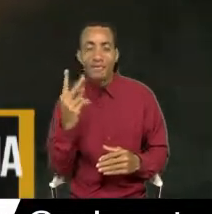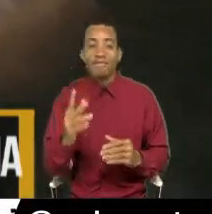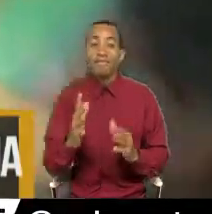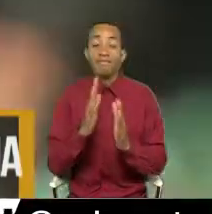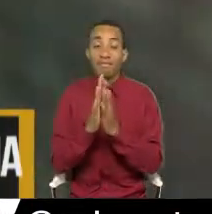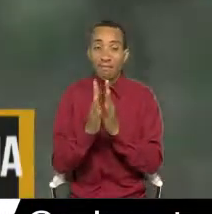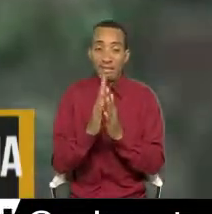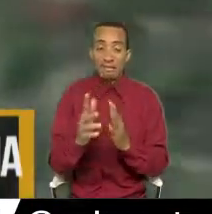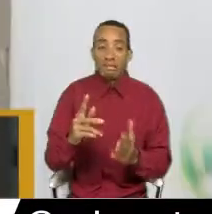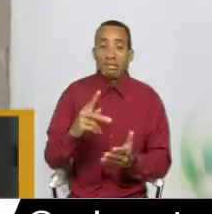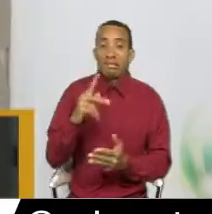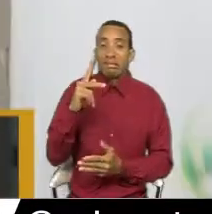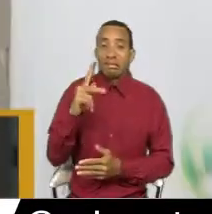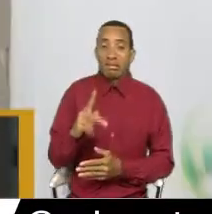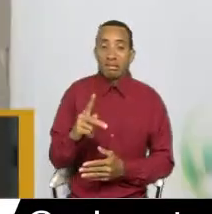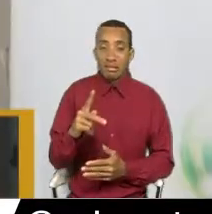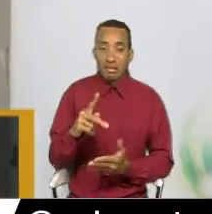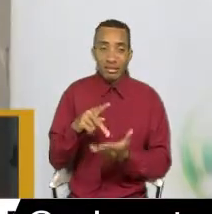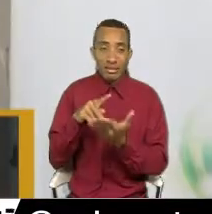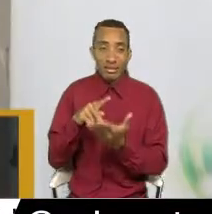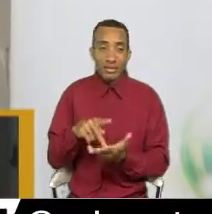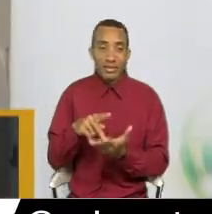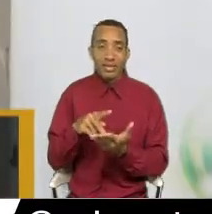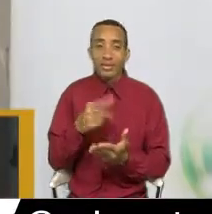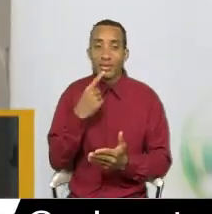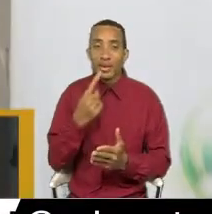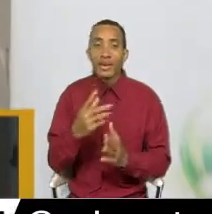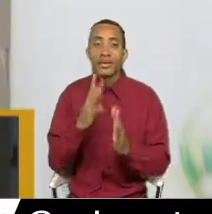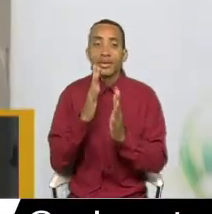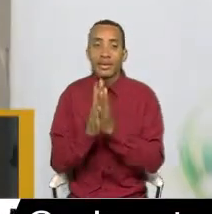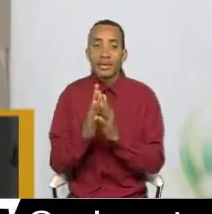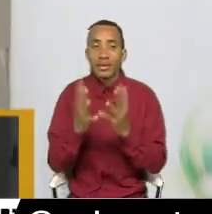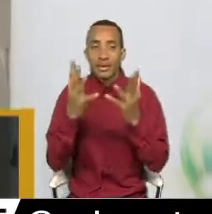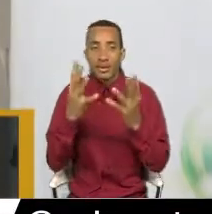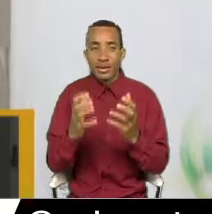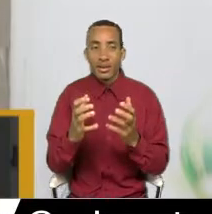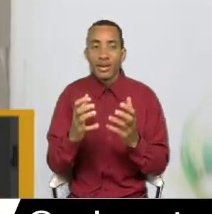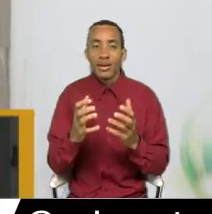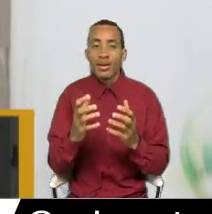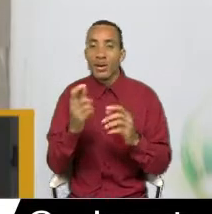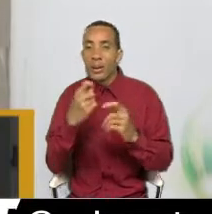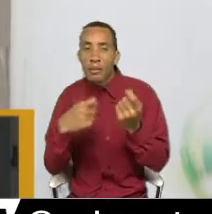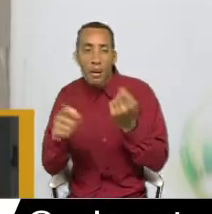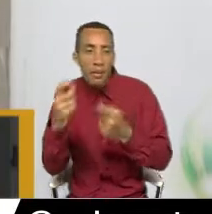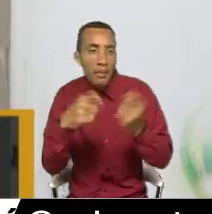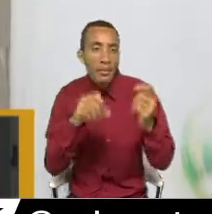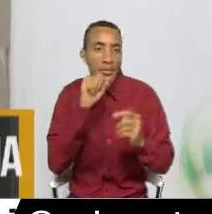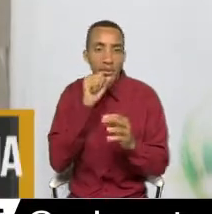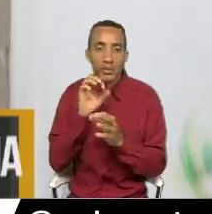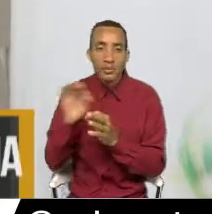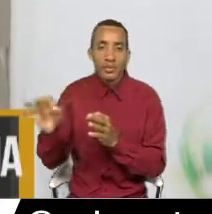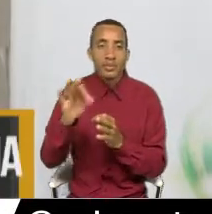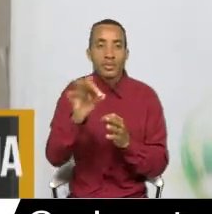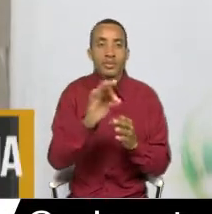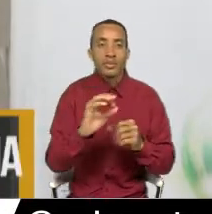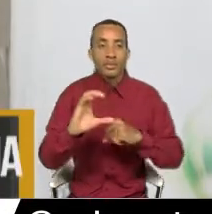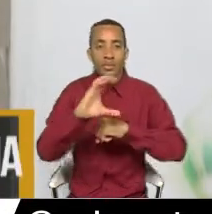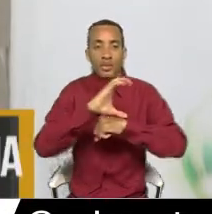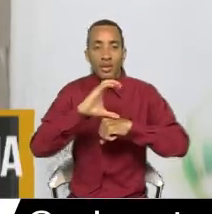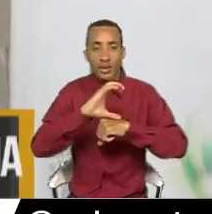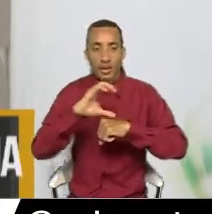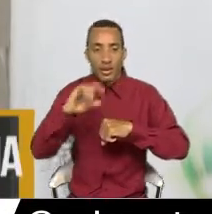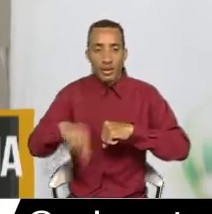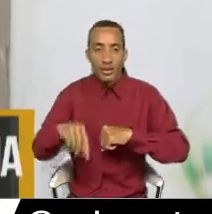ser distribuidos en el Departamento de Policía Magdalena Medio, precisamente en la ciudad de Barranca